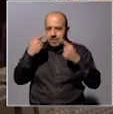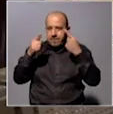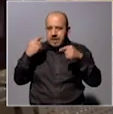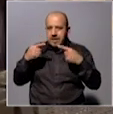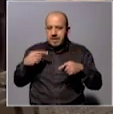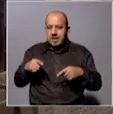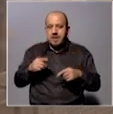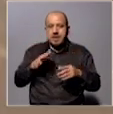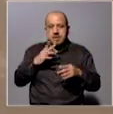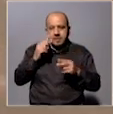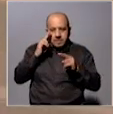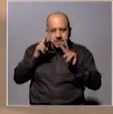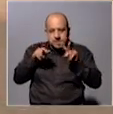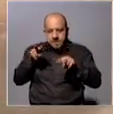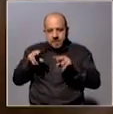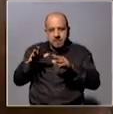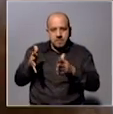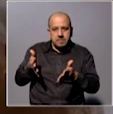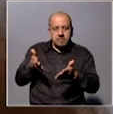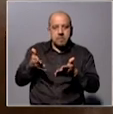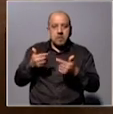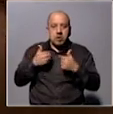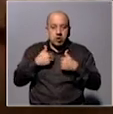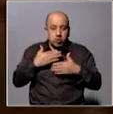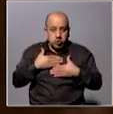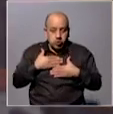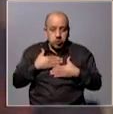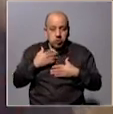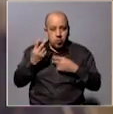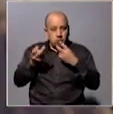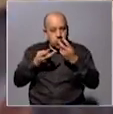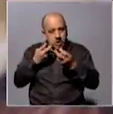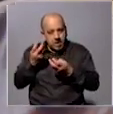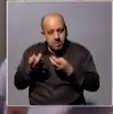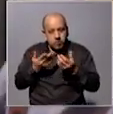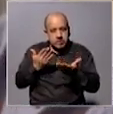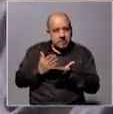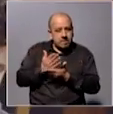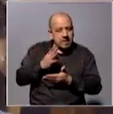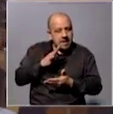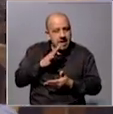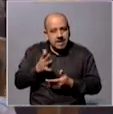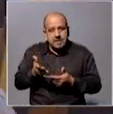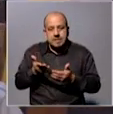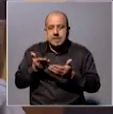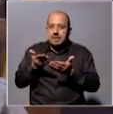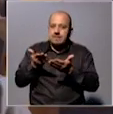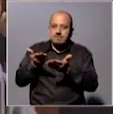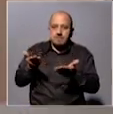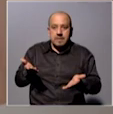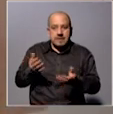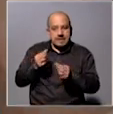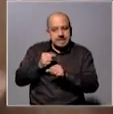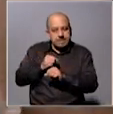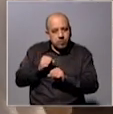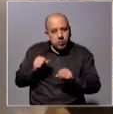y se ven, si bien nosotros tratamos de buscar siempre que haya algo que se